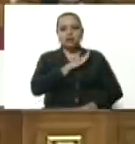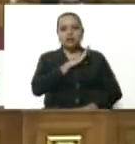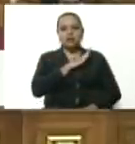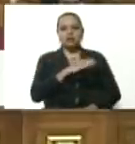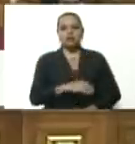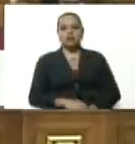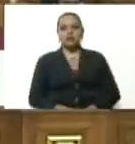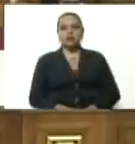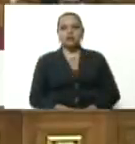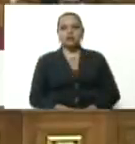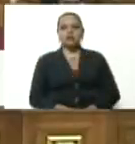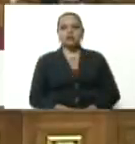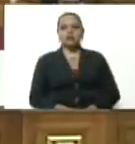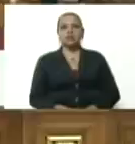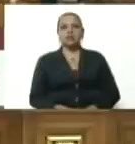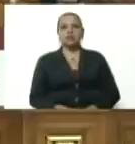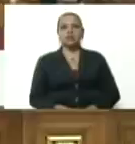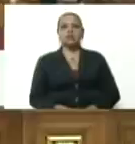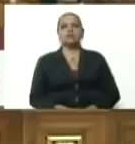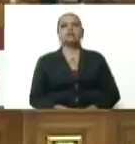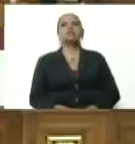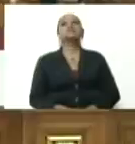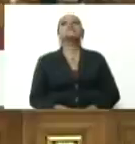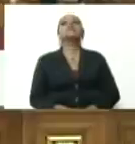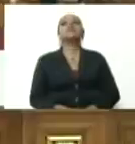transitando, están pasando en este momento.